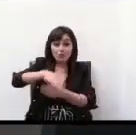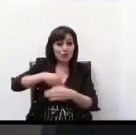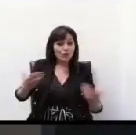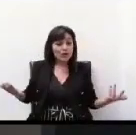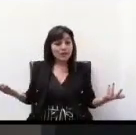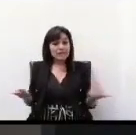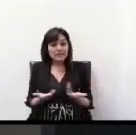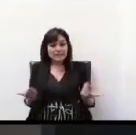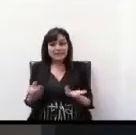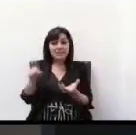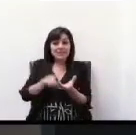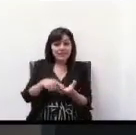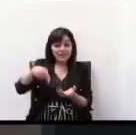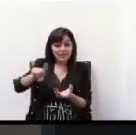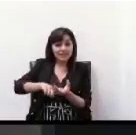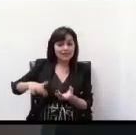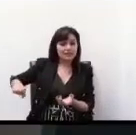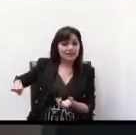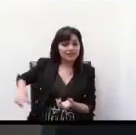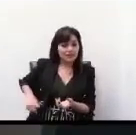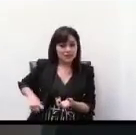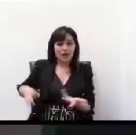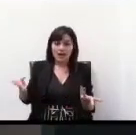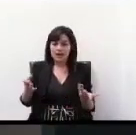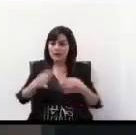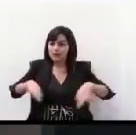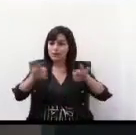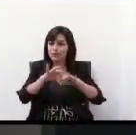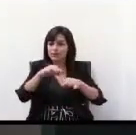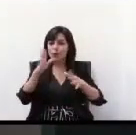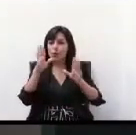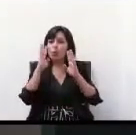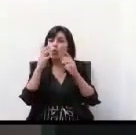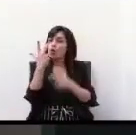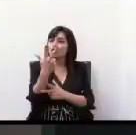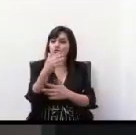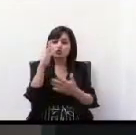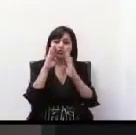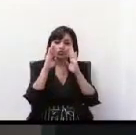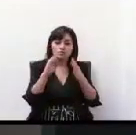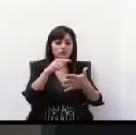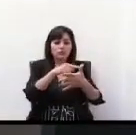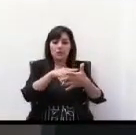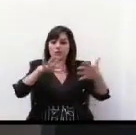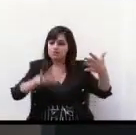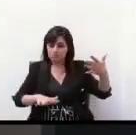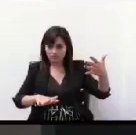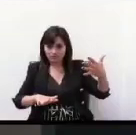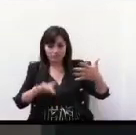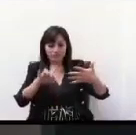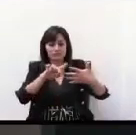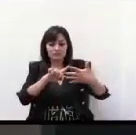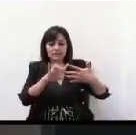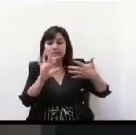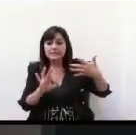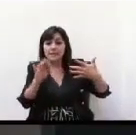Secretaría se fundamentan en 8 ejes estratégicos: un gobierno con estabilidad, acciones en